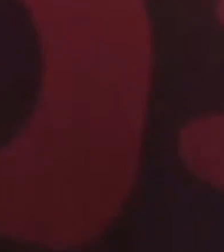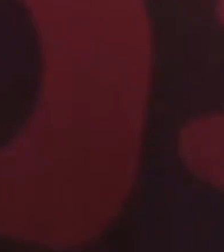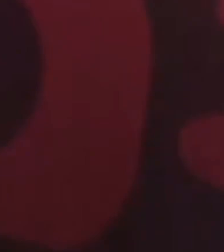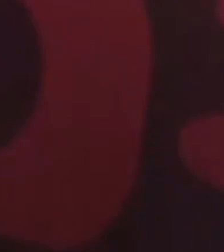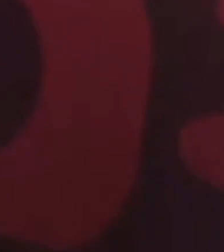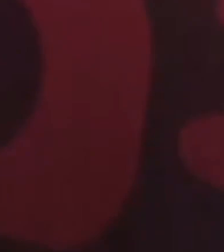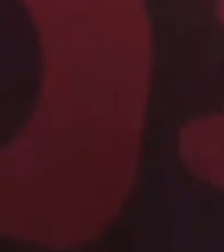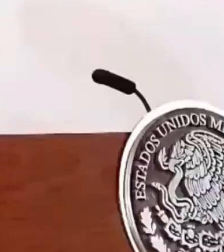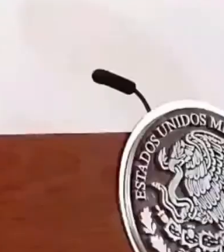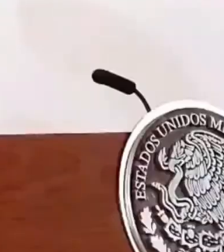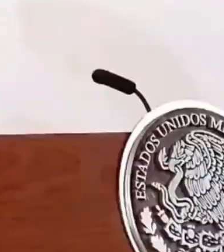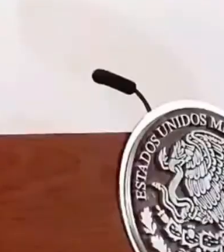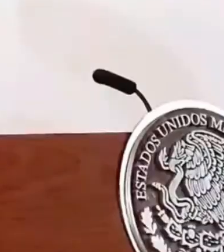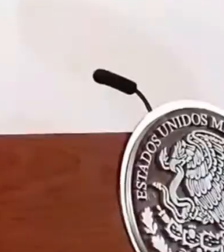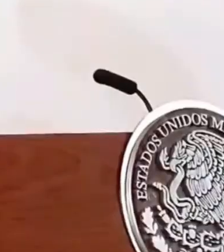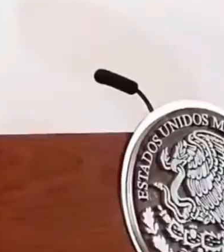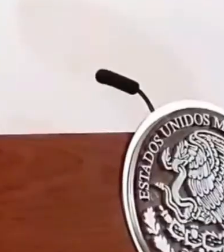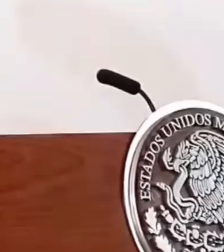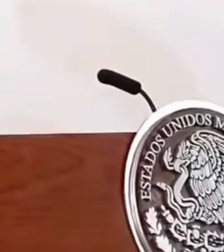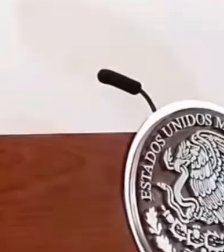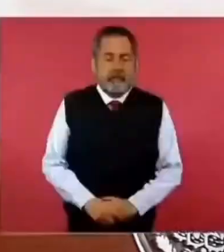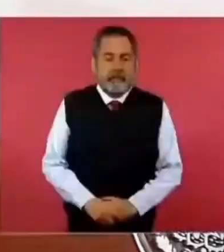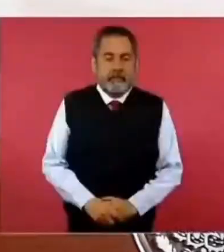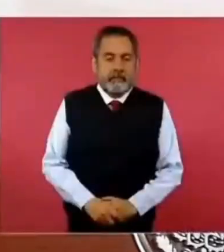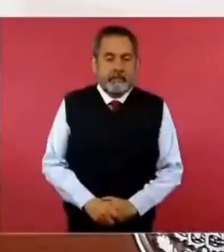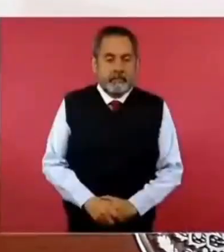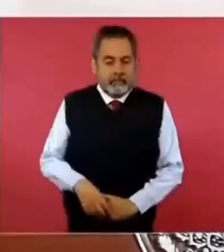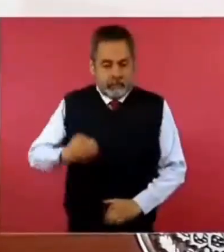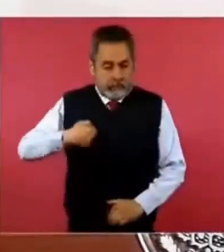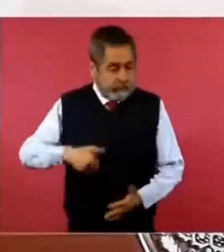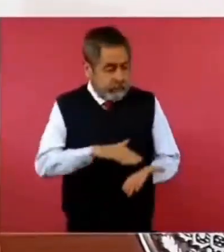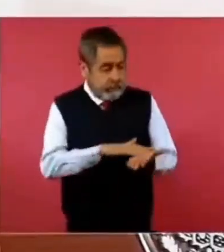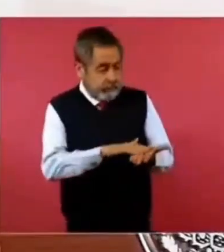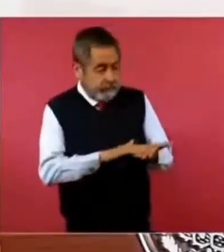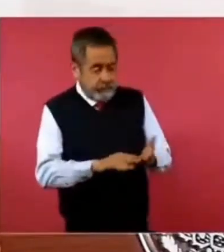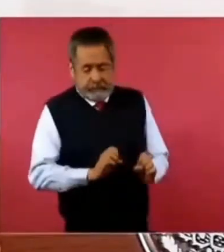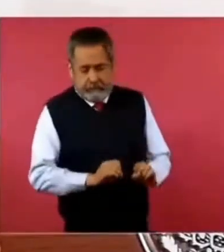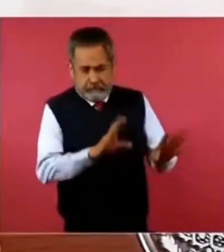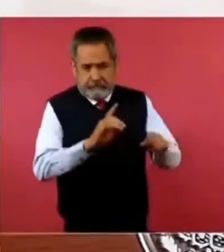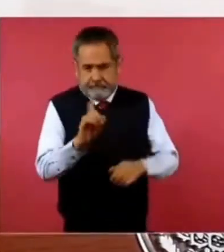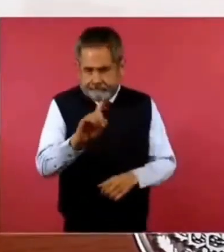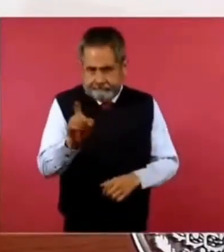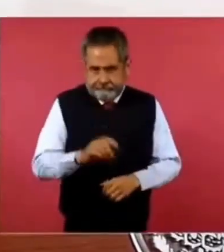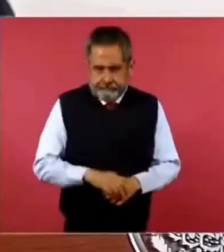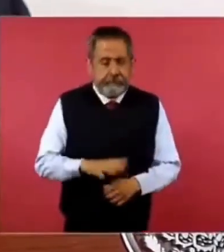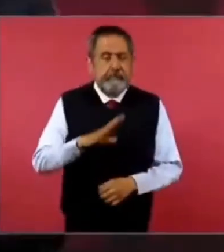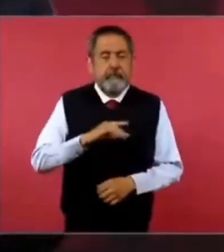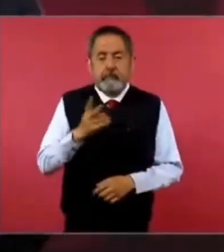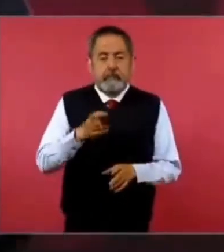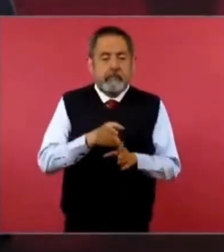hay, para terminar, dos vertientes en esto. Unos